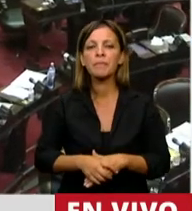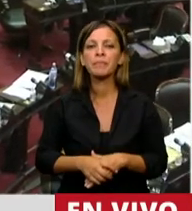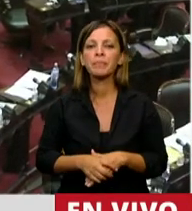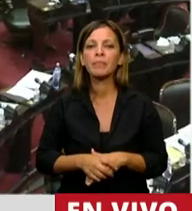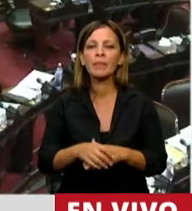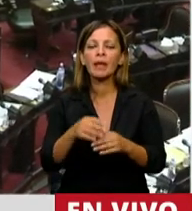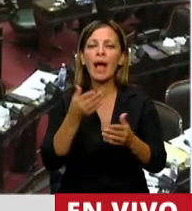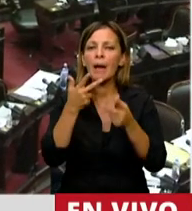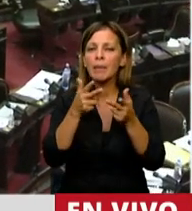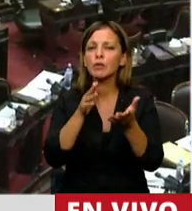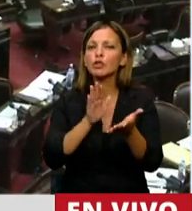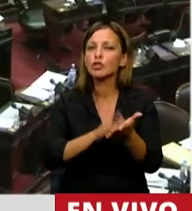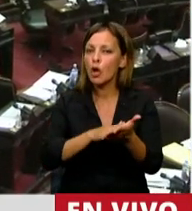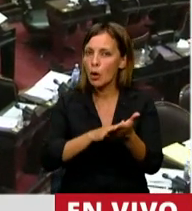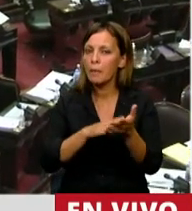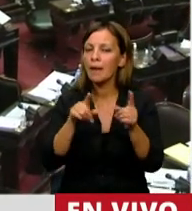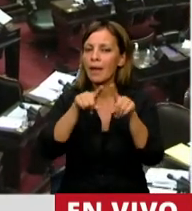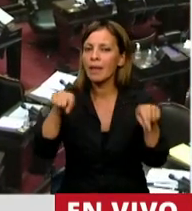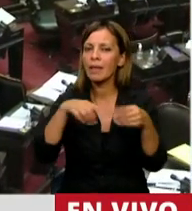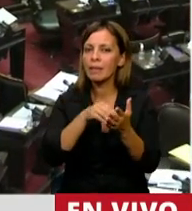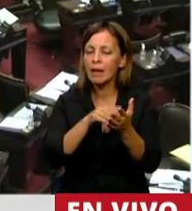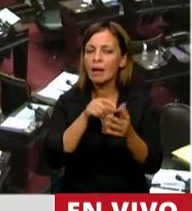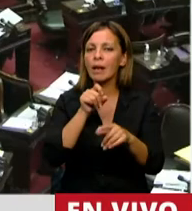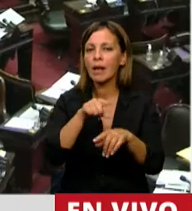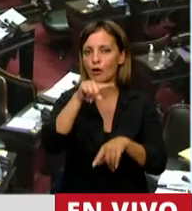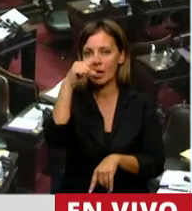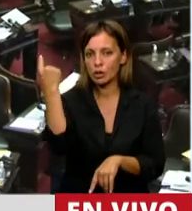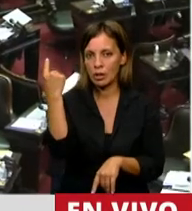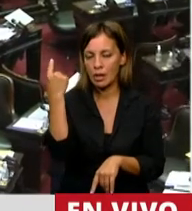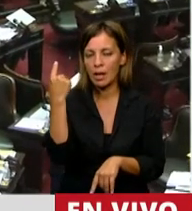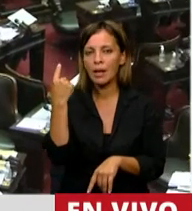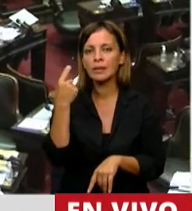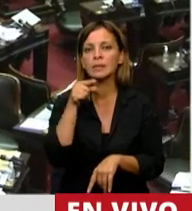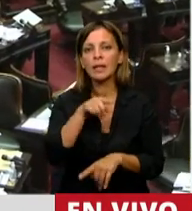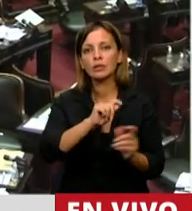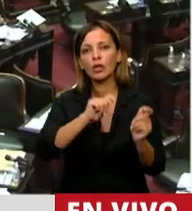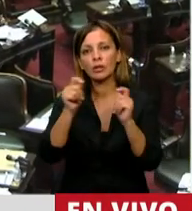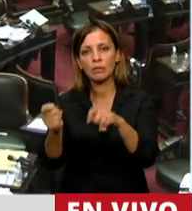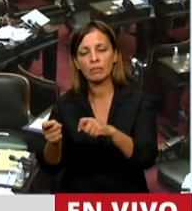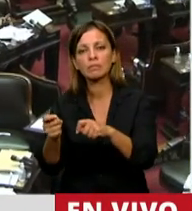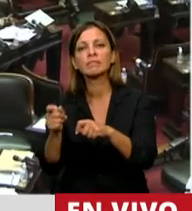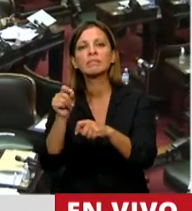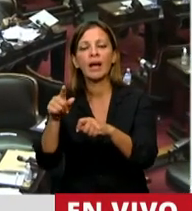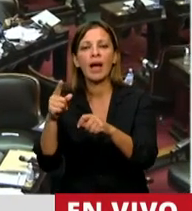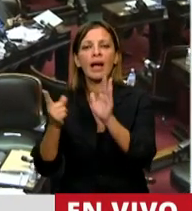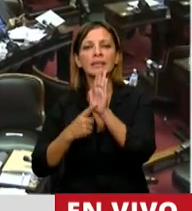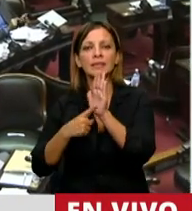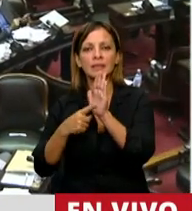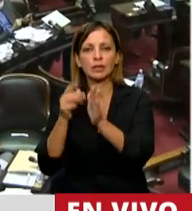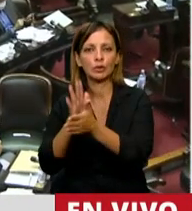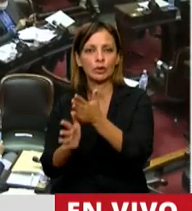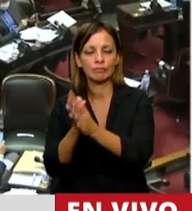sea sobre tierras que se hayan dado sobre tierras nacionales, se transfieran a título gratuito